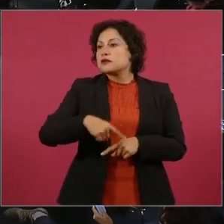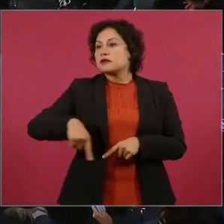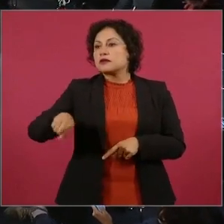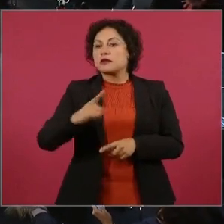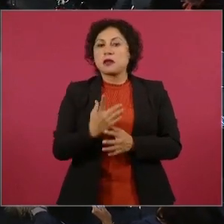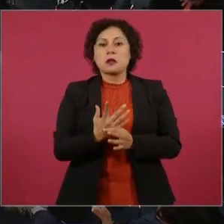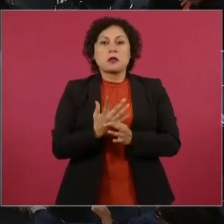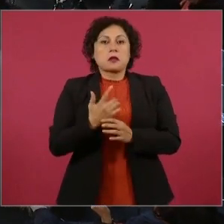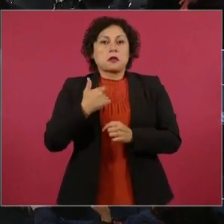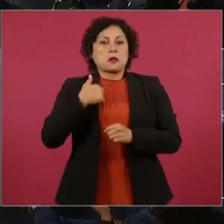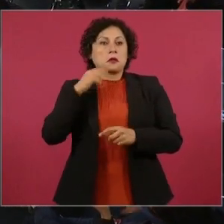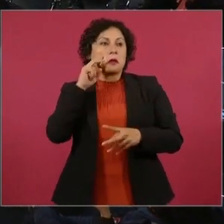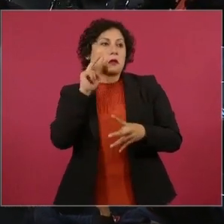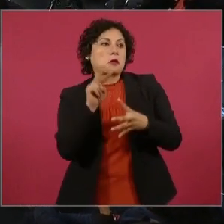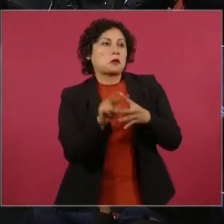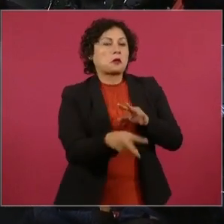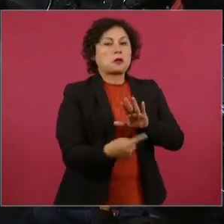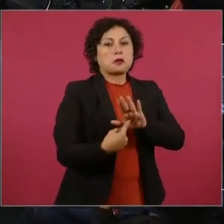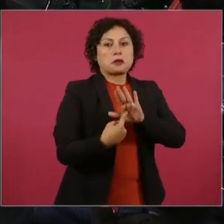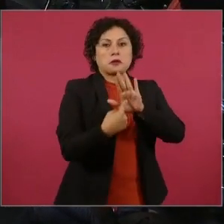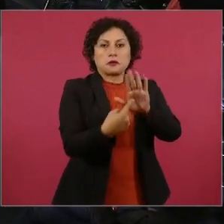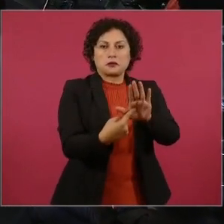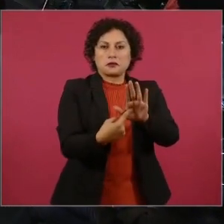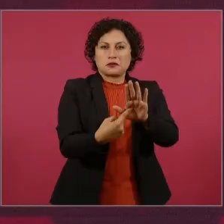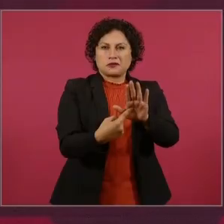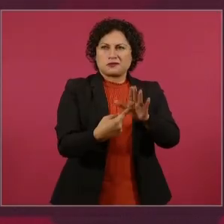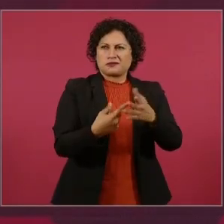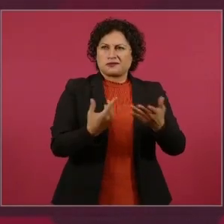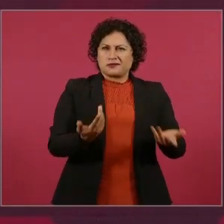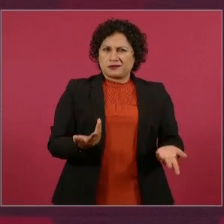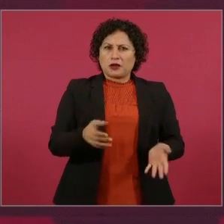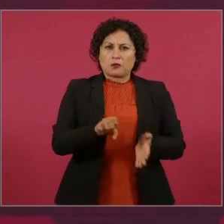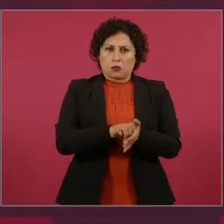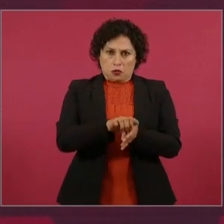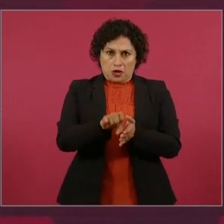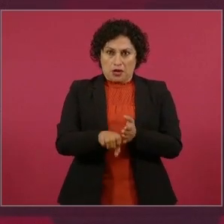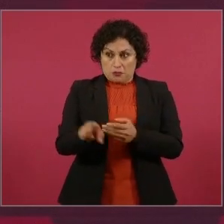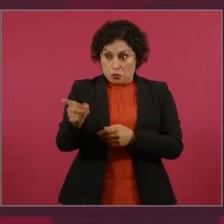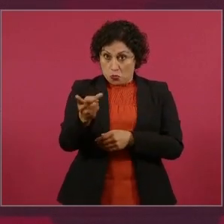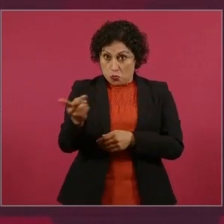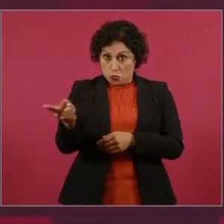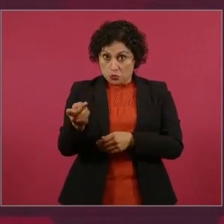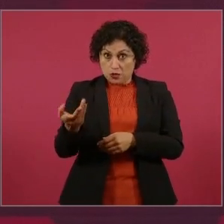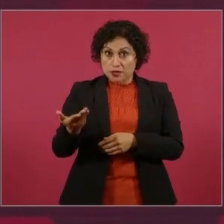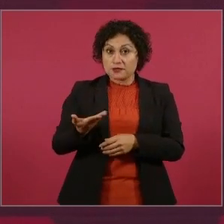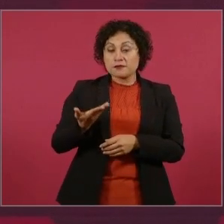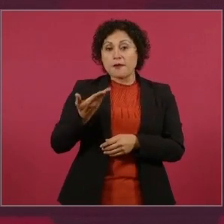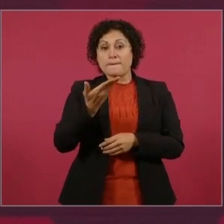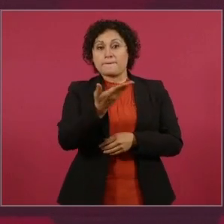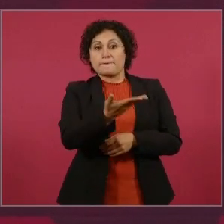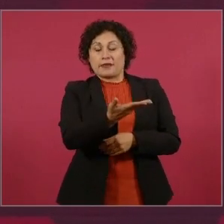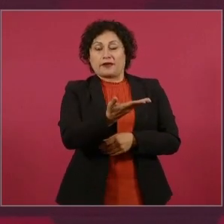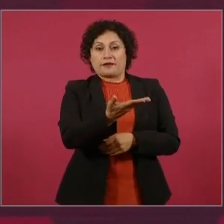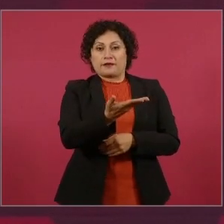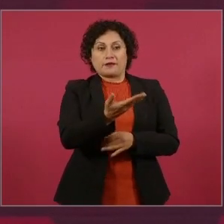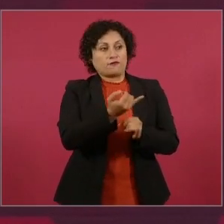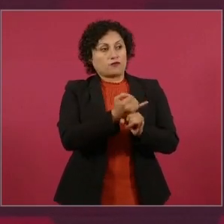transparencia solicitan ustedes que se entreguen